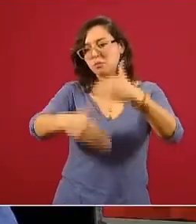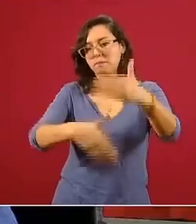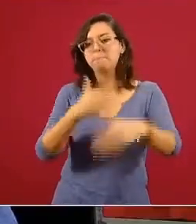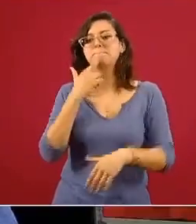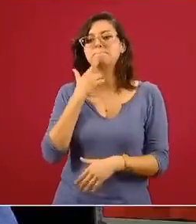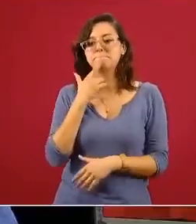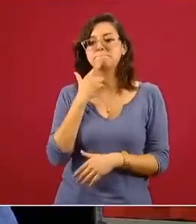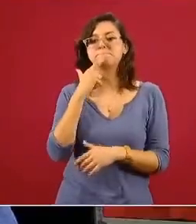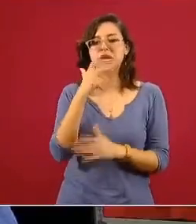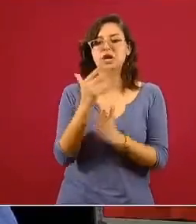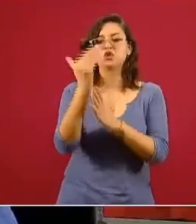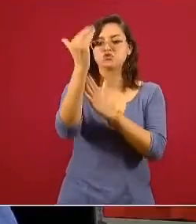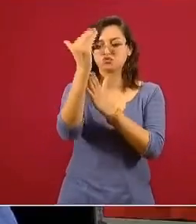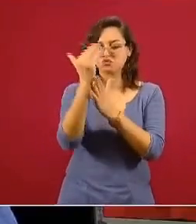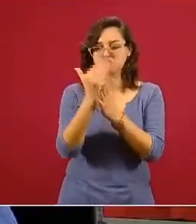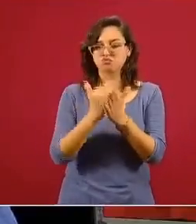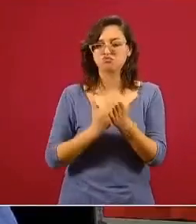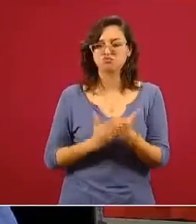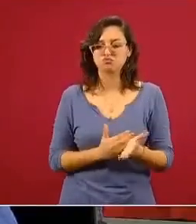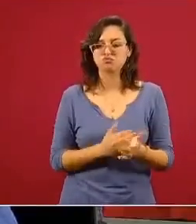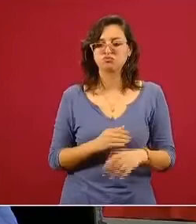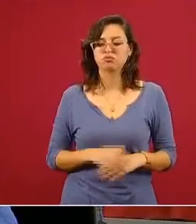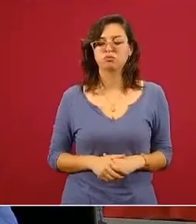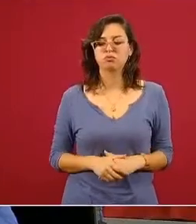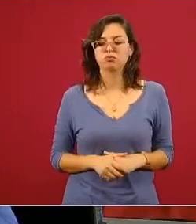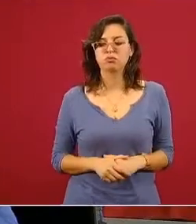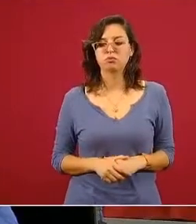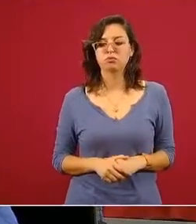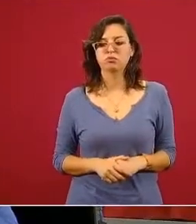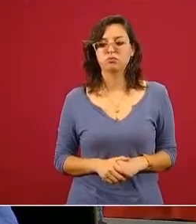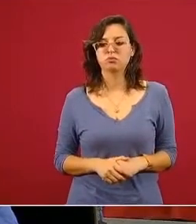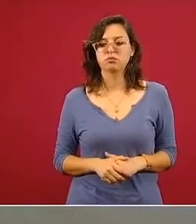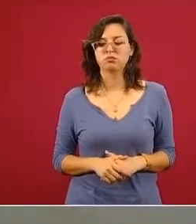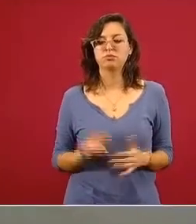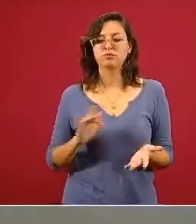descendencia en la cantidad de casos. Gracias.